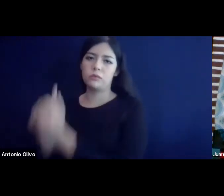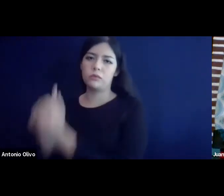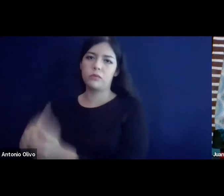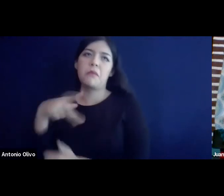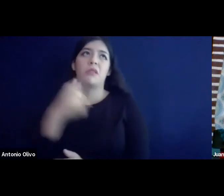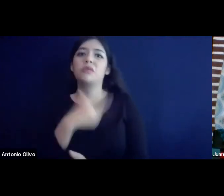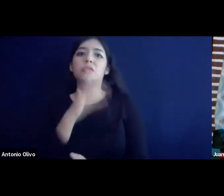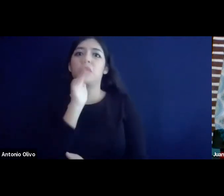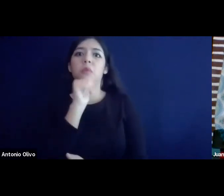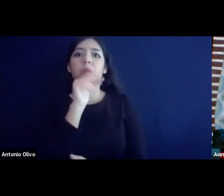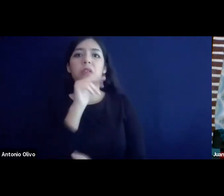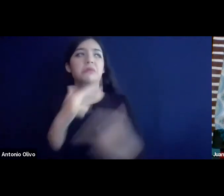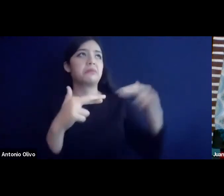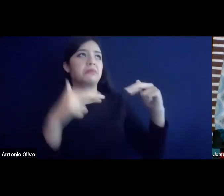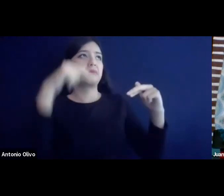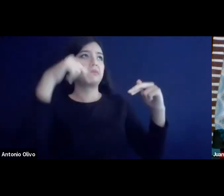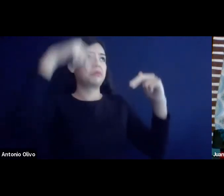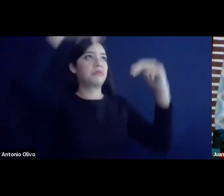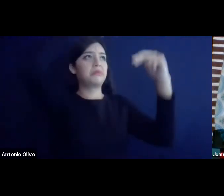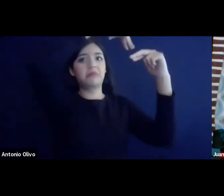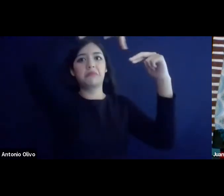Y entonces,